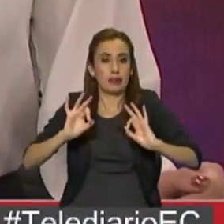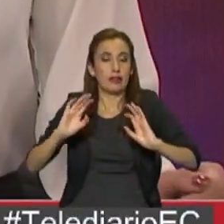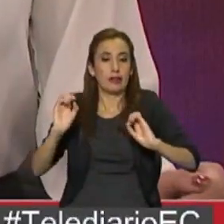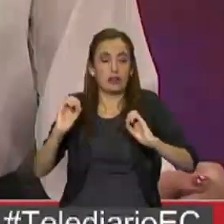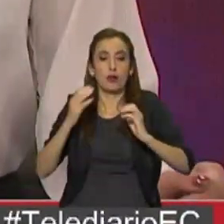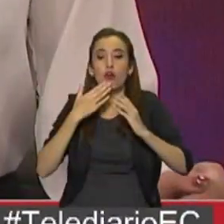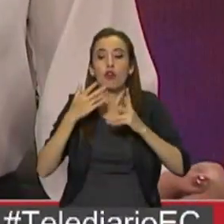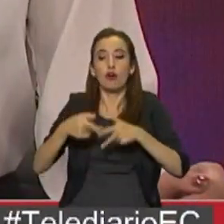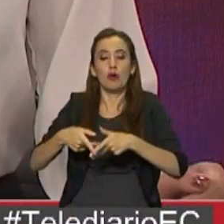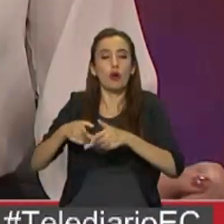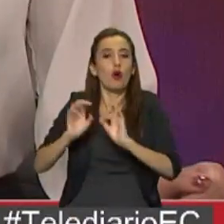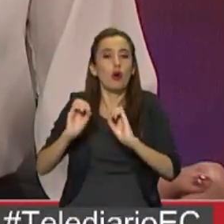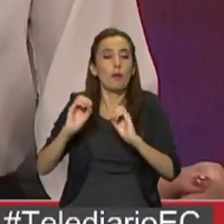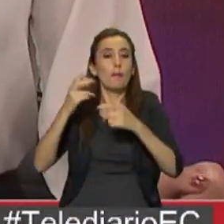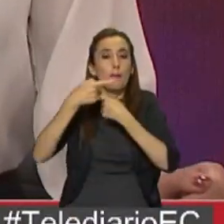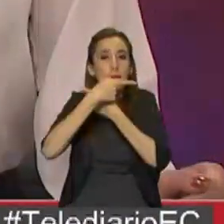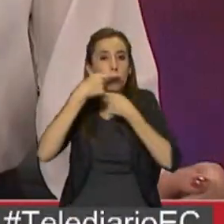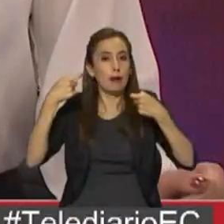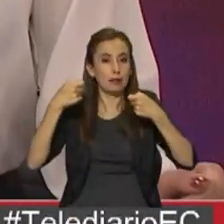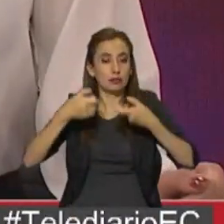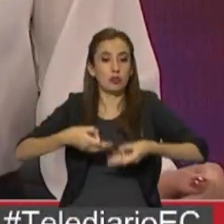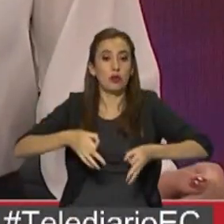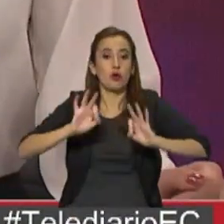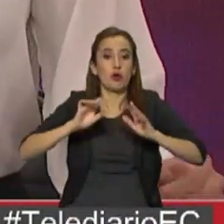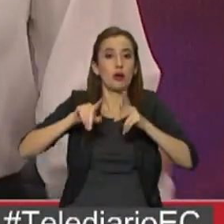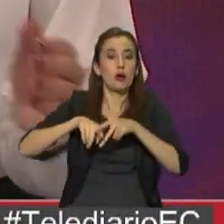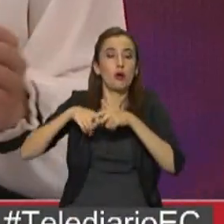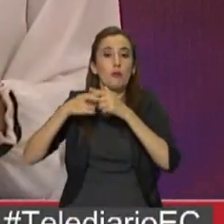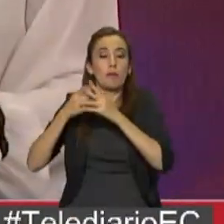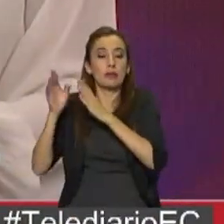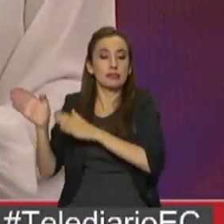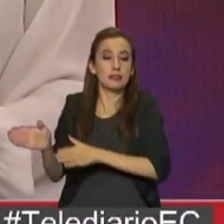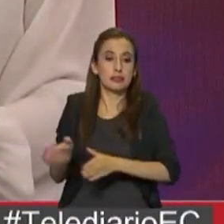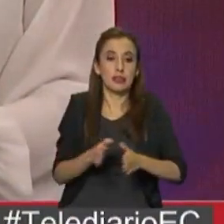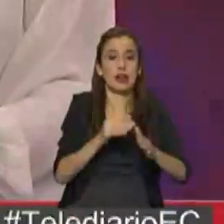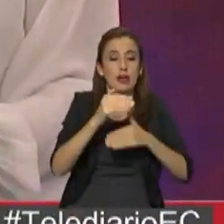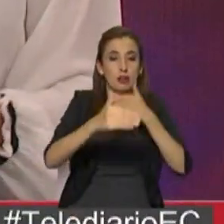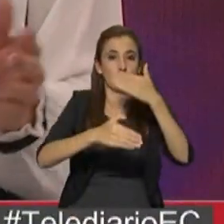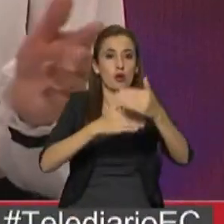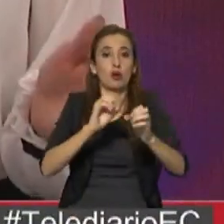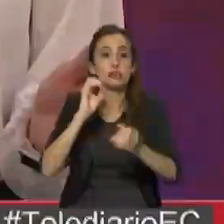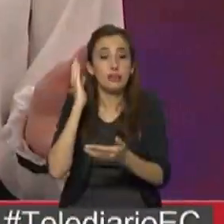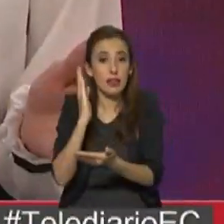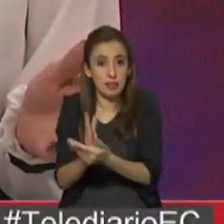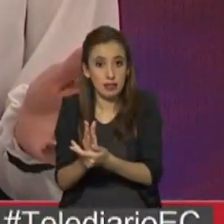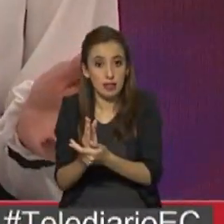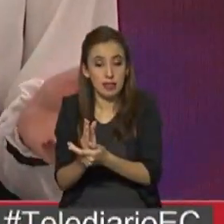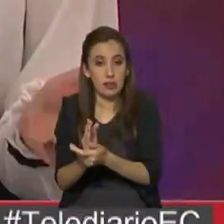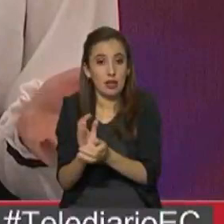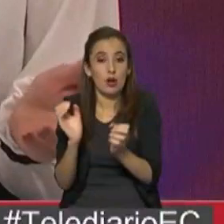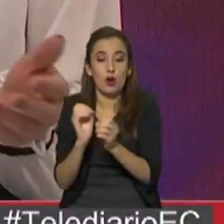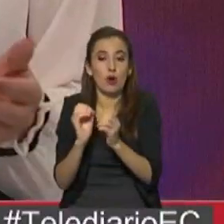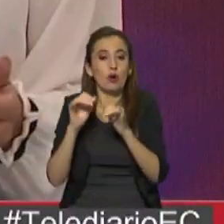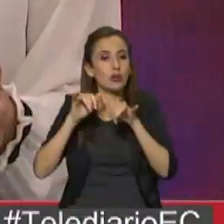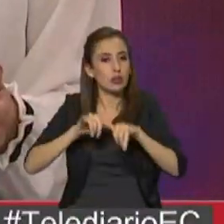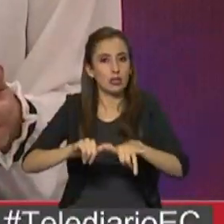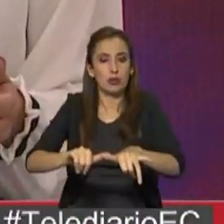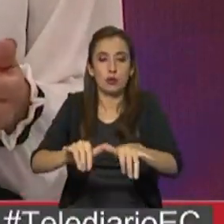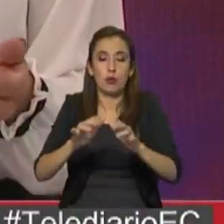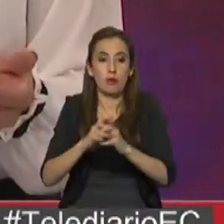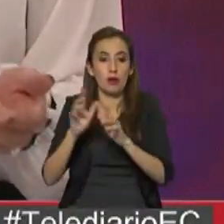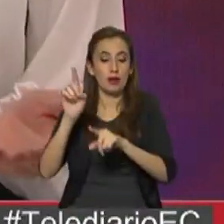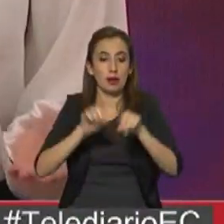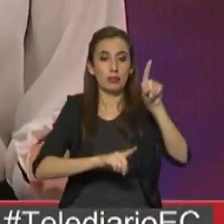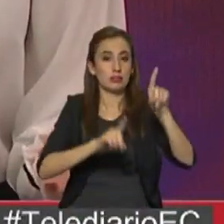está hablando de una simplificación de trámites se detiene el trámite se pone un poquito en pausa tomando en cuenta que también que los funcionarios de elvis